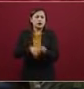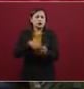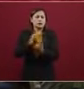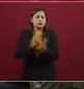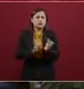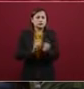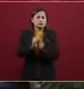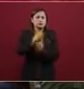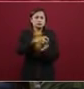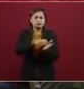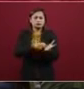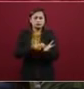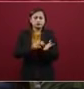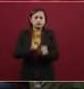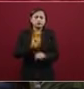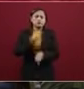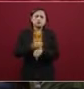Guardia Nacional,